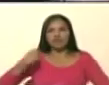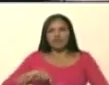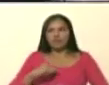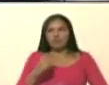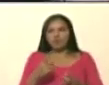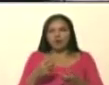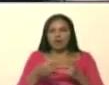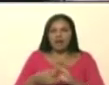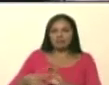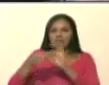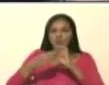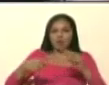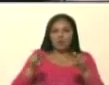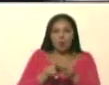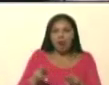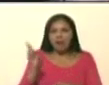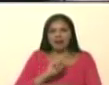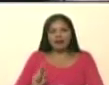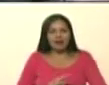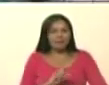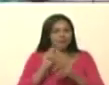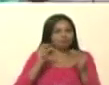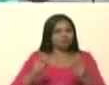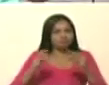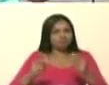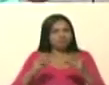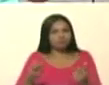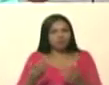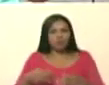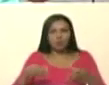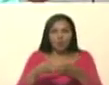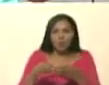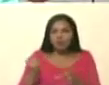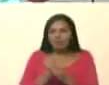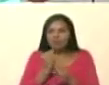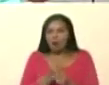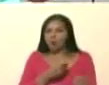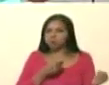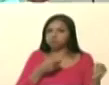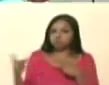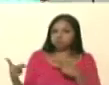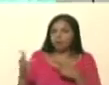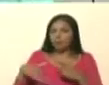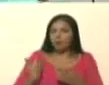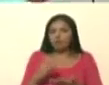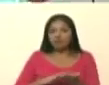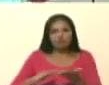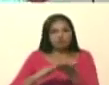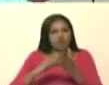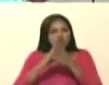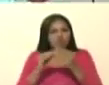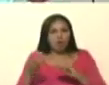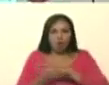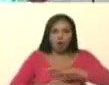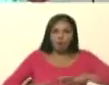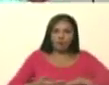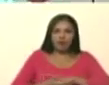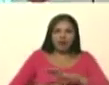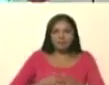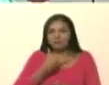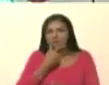articular muy rápido muy pronto una mesa nueva de exportaciones que resuelva todos los problemas y